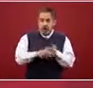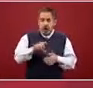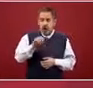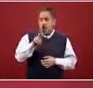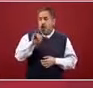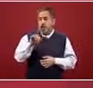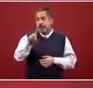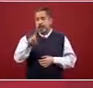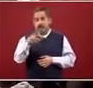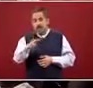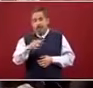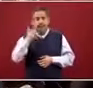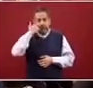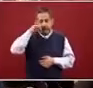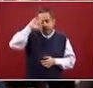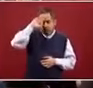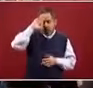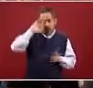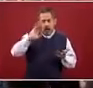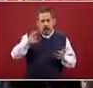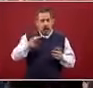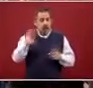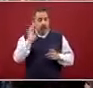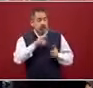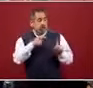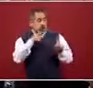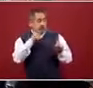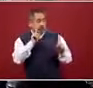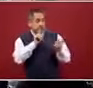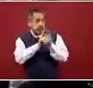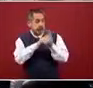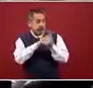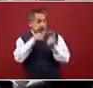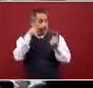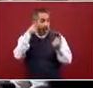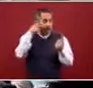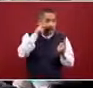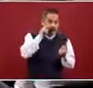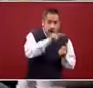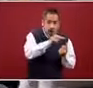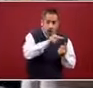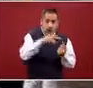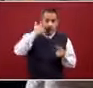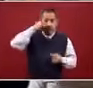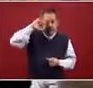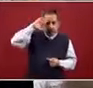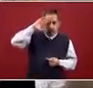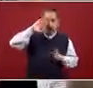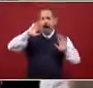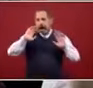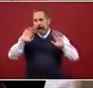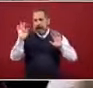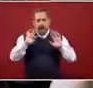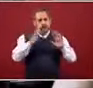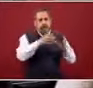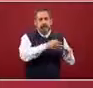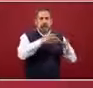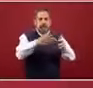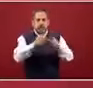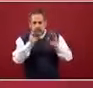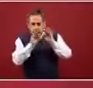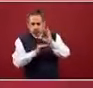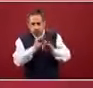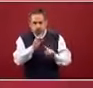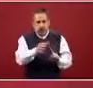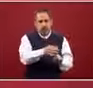COVID tienen temperatura, la lógica es, si yo detecto que la tienen, puedo tener la oportunidad de ponerlas